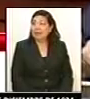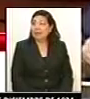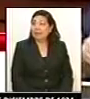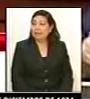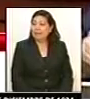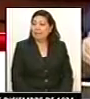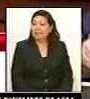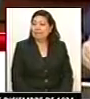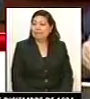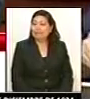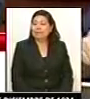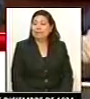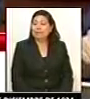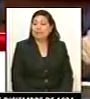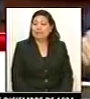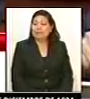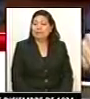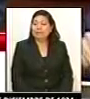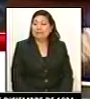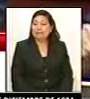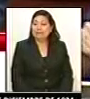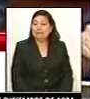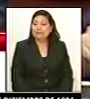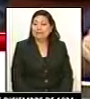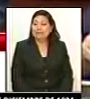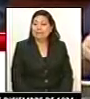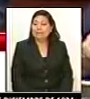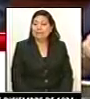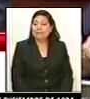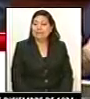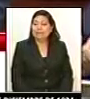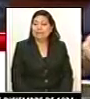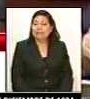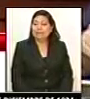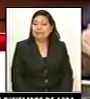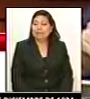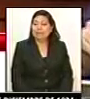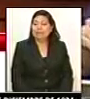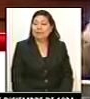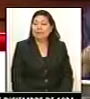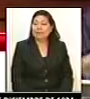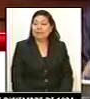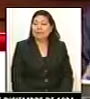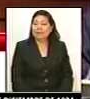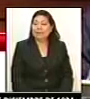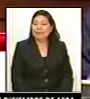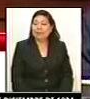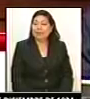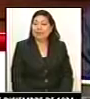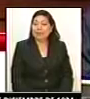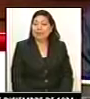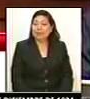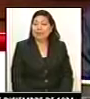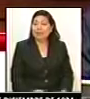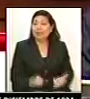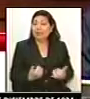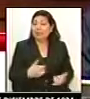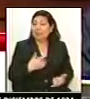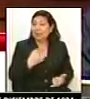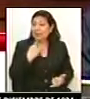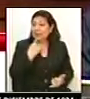Segunda interrupción. Para que concluya, congresista. Sí, sí, gracias, gracias, presidente. Solamente para terminar, en ese